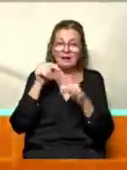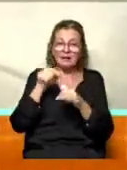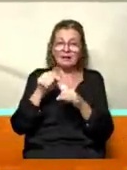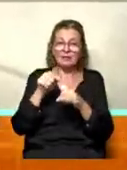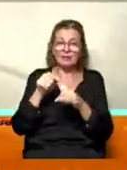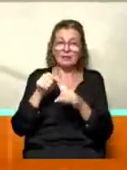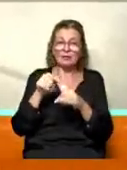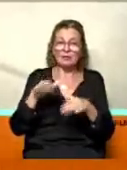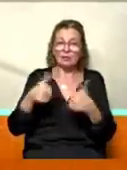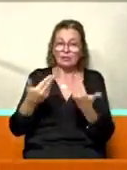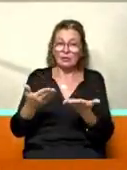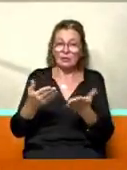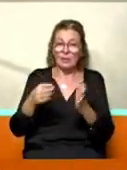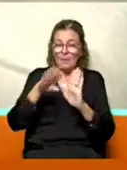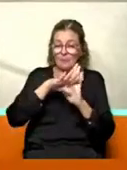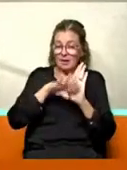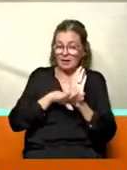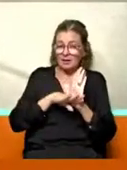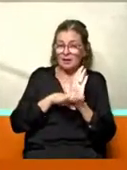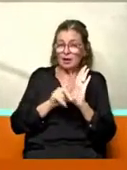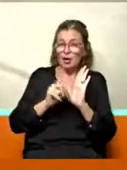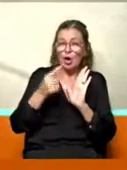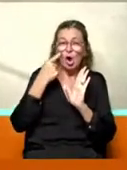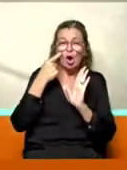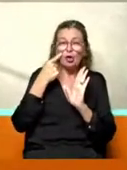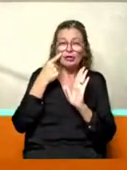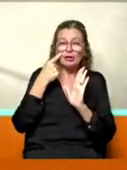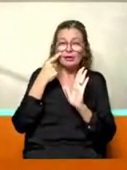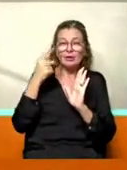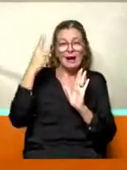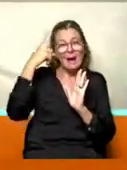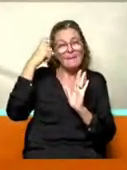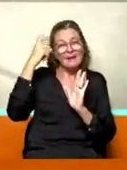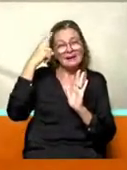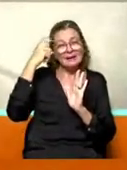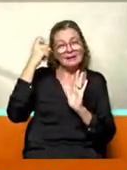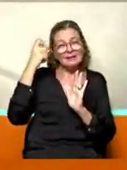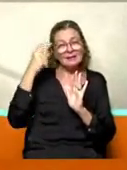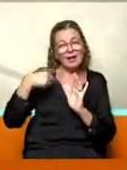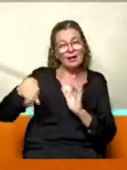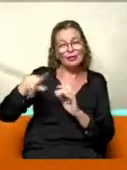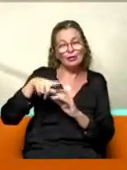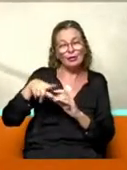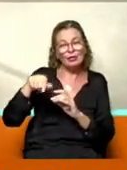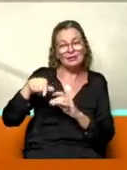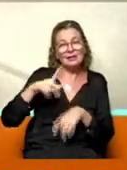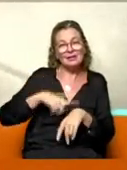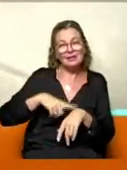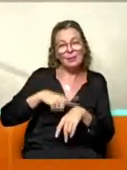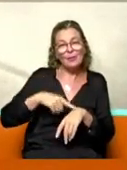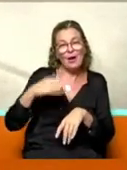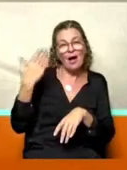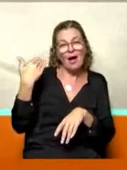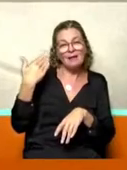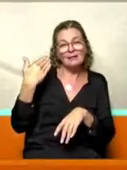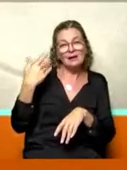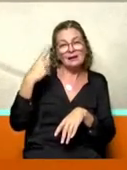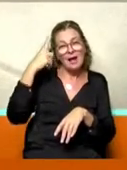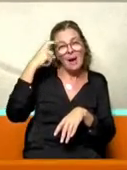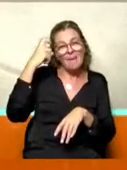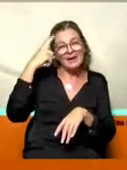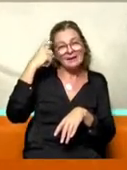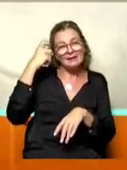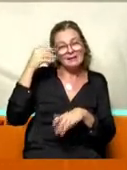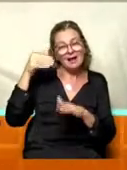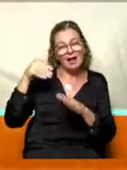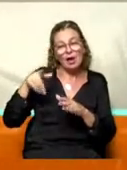implementó planes que desconocieron toda la experiencia acumulada que teníamos nosotros en todo este tiempo y la experiencia acumulada que hay